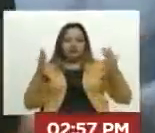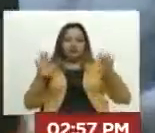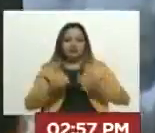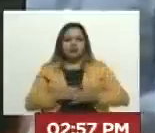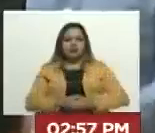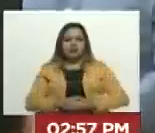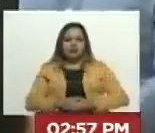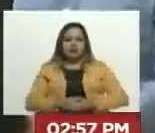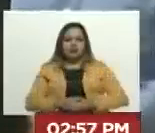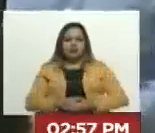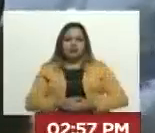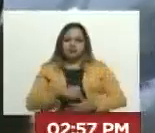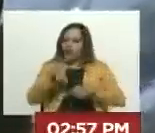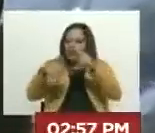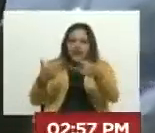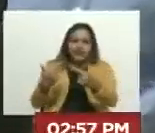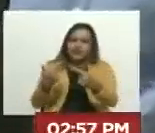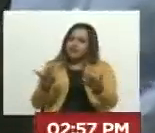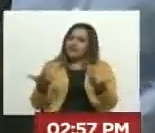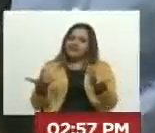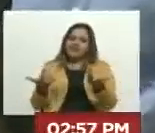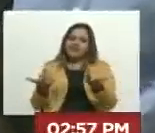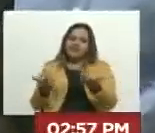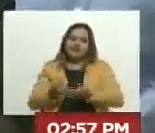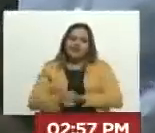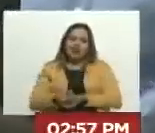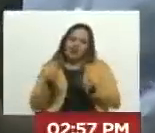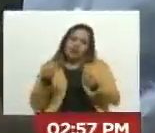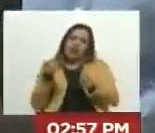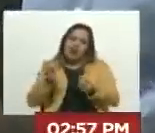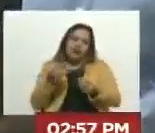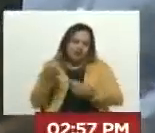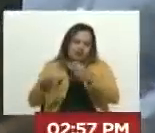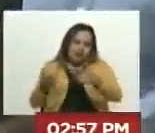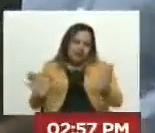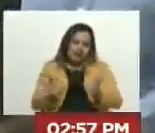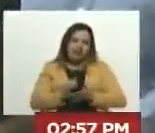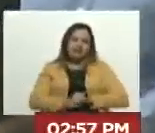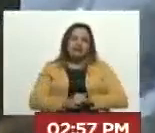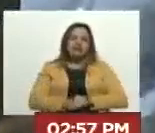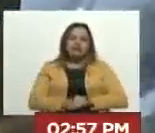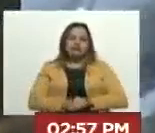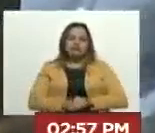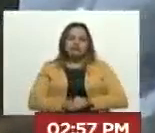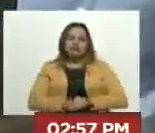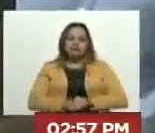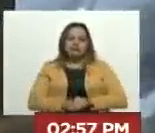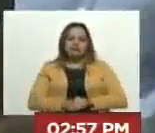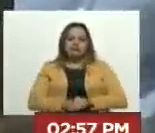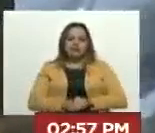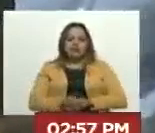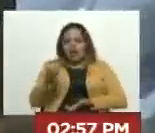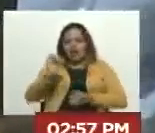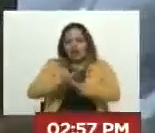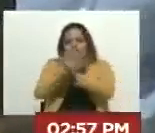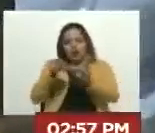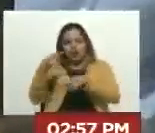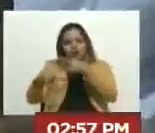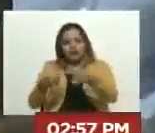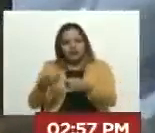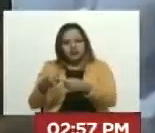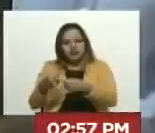El resultado no podía ser otro. No podía ser otro. No podía ser otro. Venció